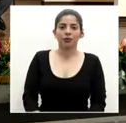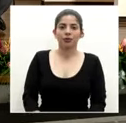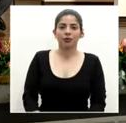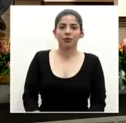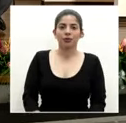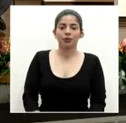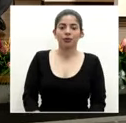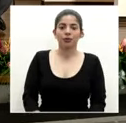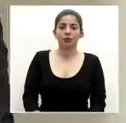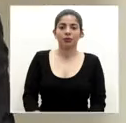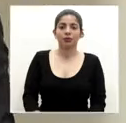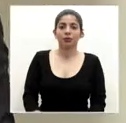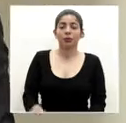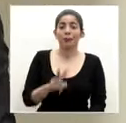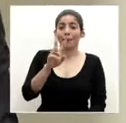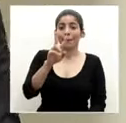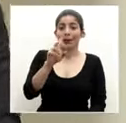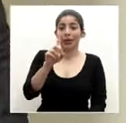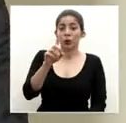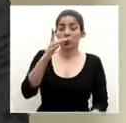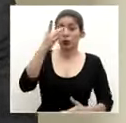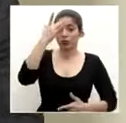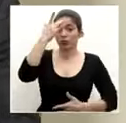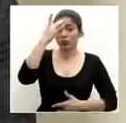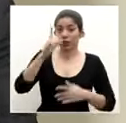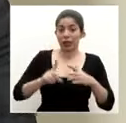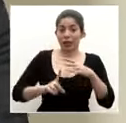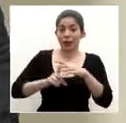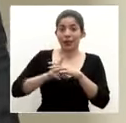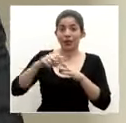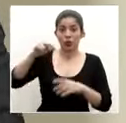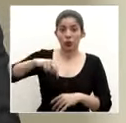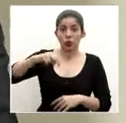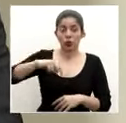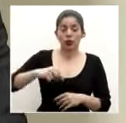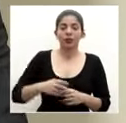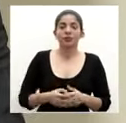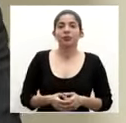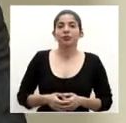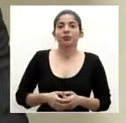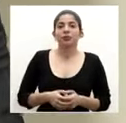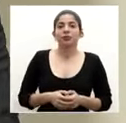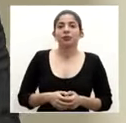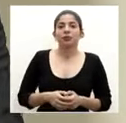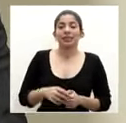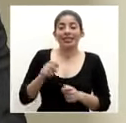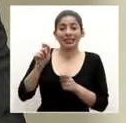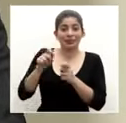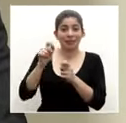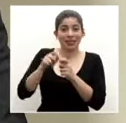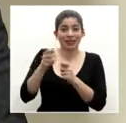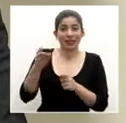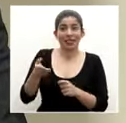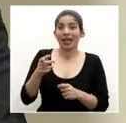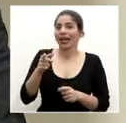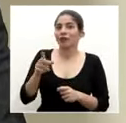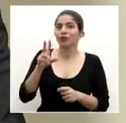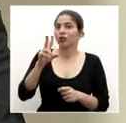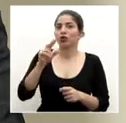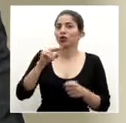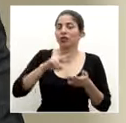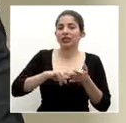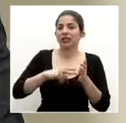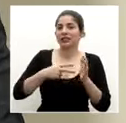Los 21 casos que se reportan el día de hoy, per se, no significan